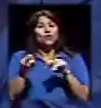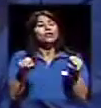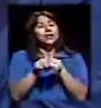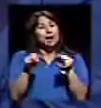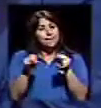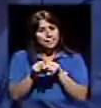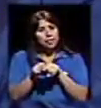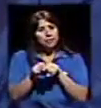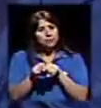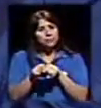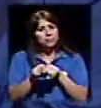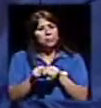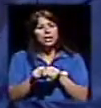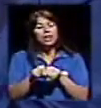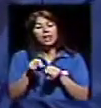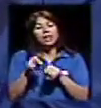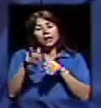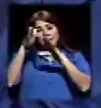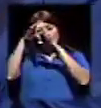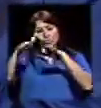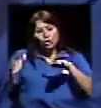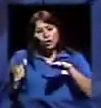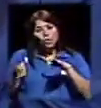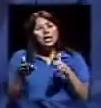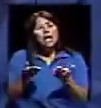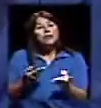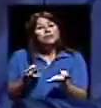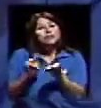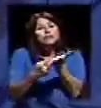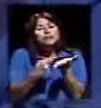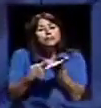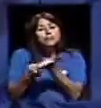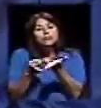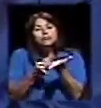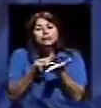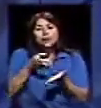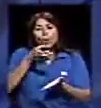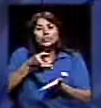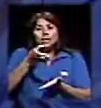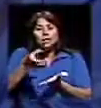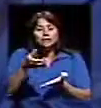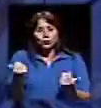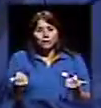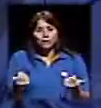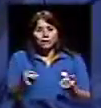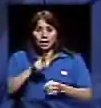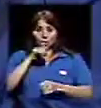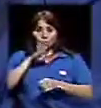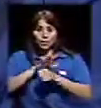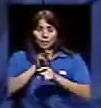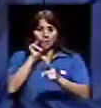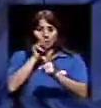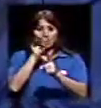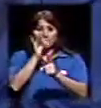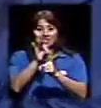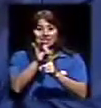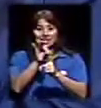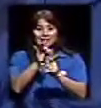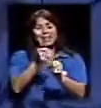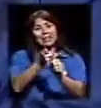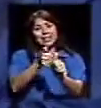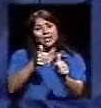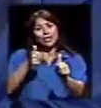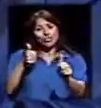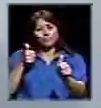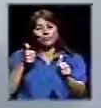hace consideraciones importantes. Hay rezagos en el cumplimiento de las metas del Plan Nacional de Desarrollo,